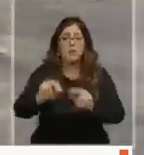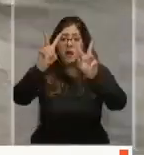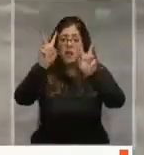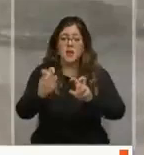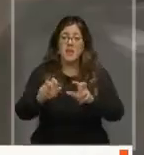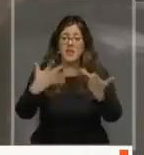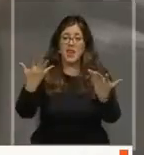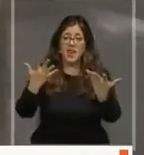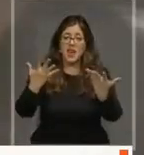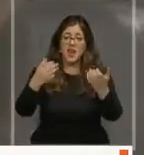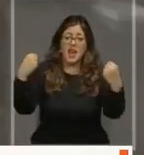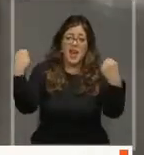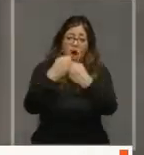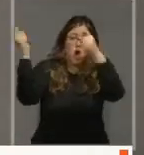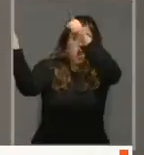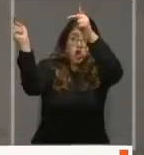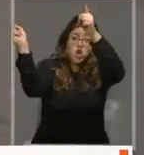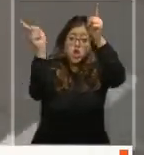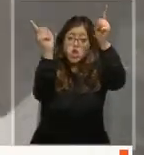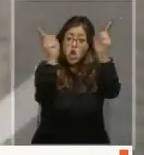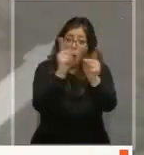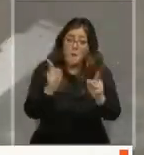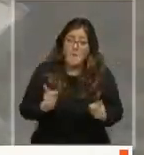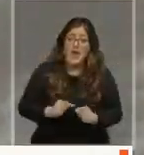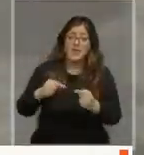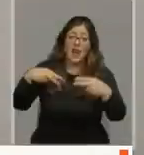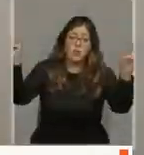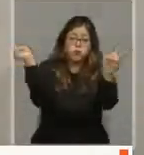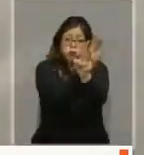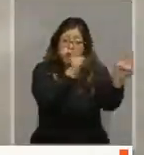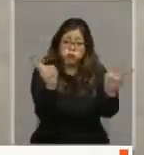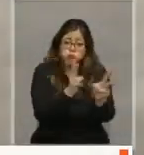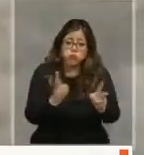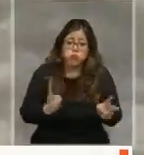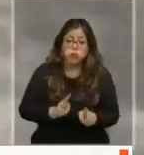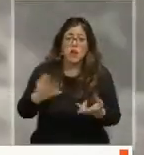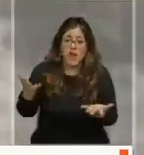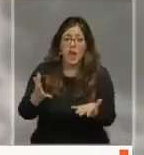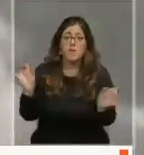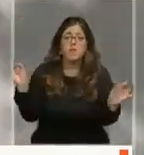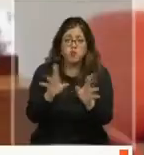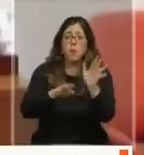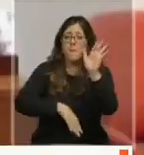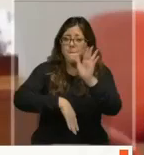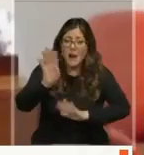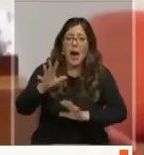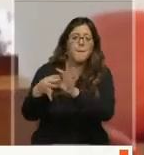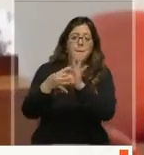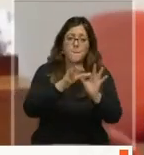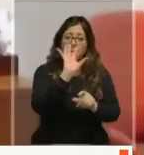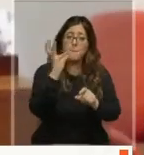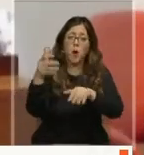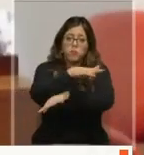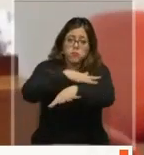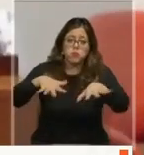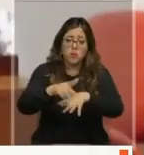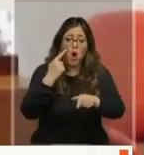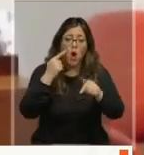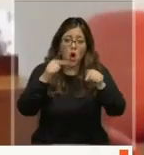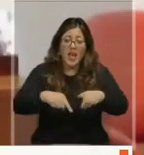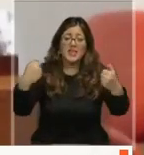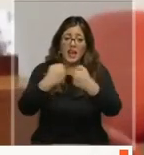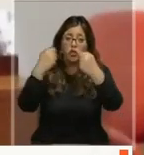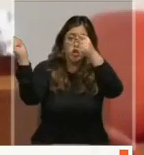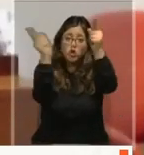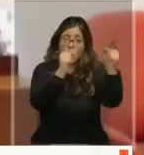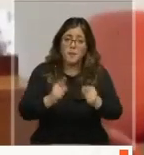los huracanes como Idalia, pueden estar intensificándose más rápido por el cambio climático. Esta tormenta pasó de